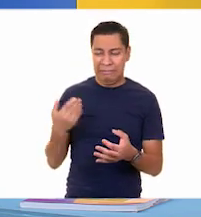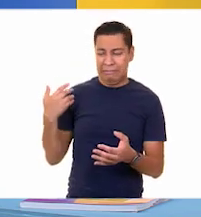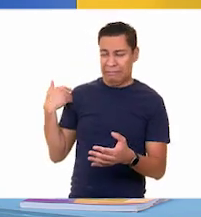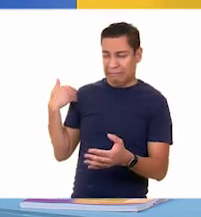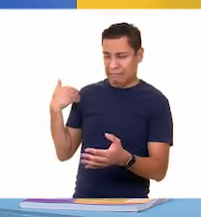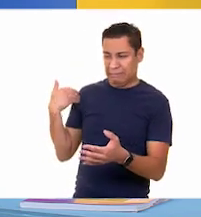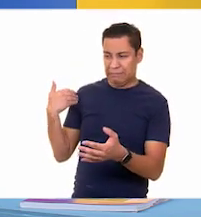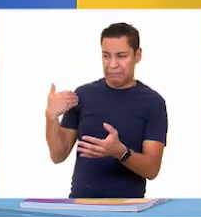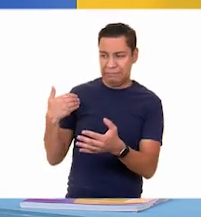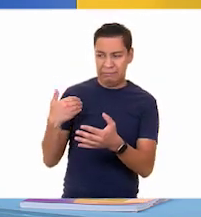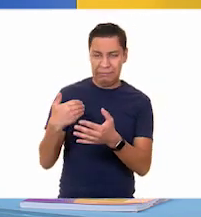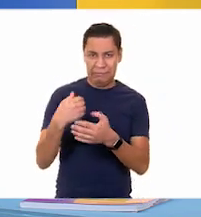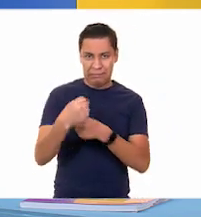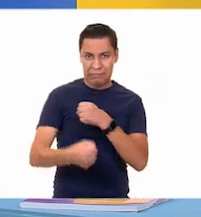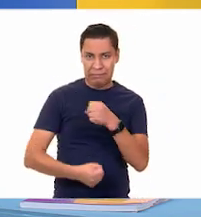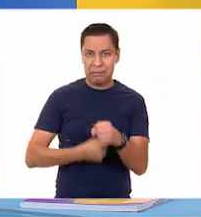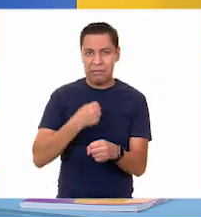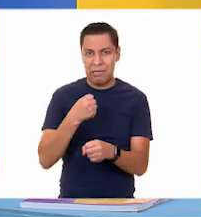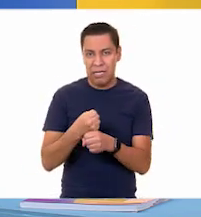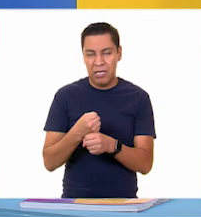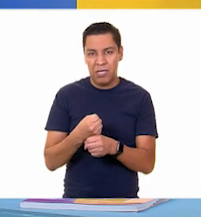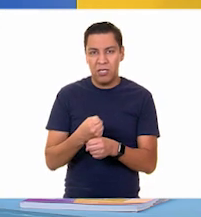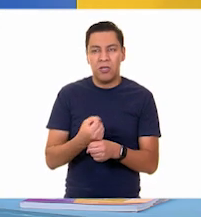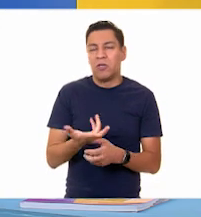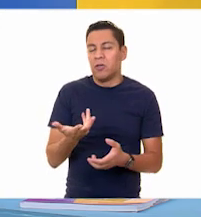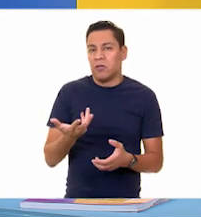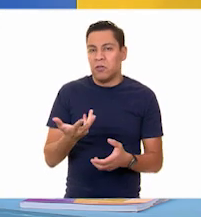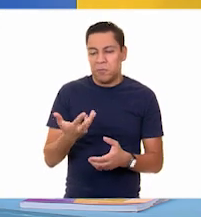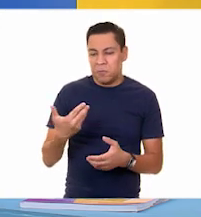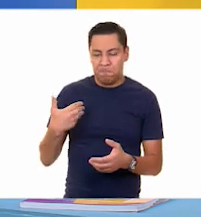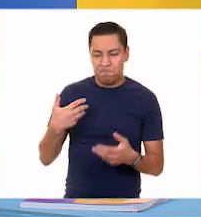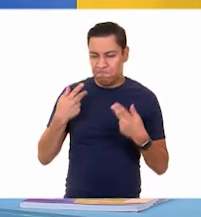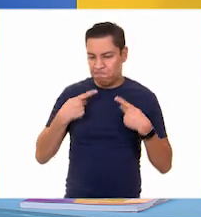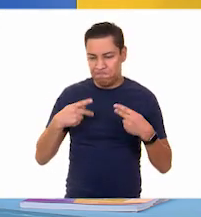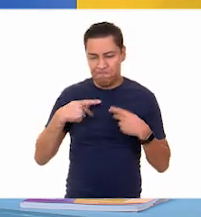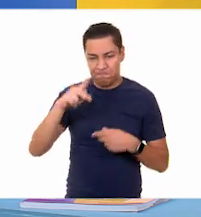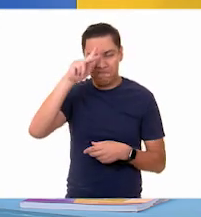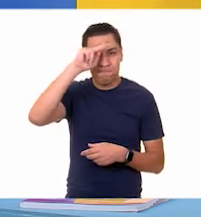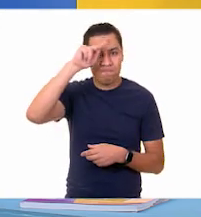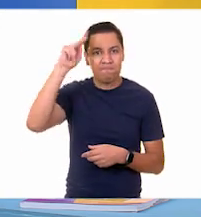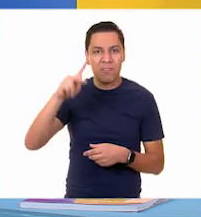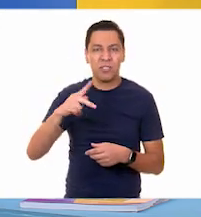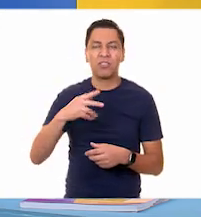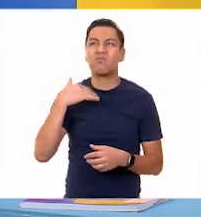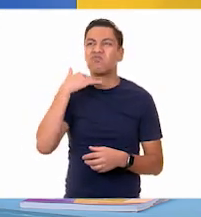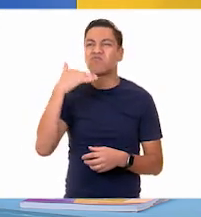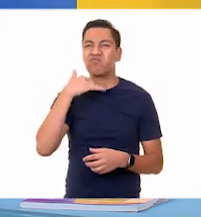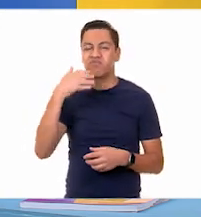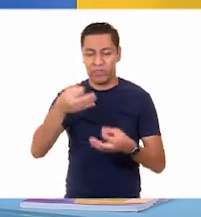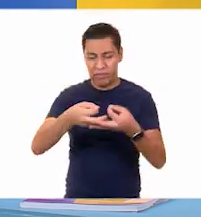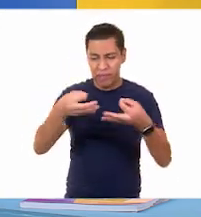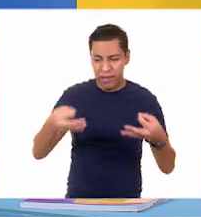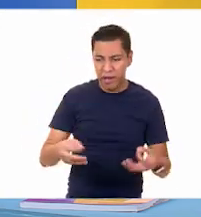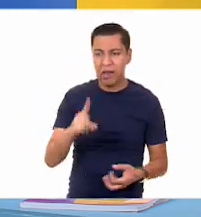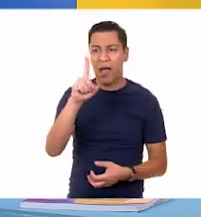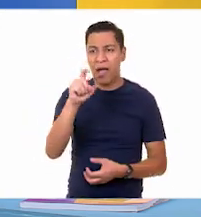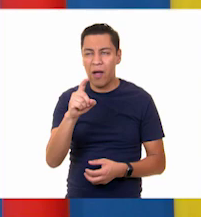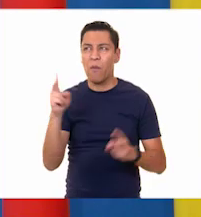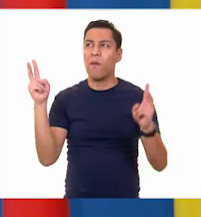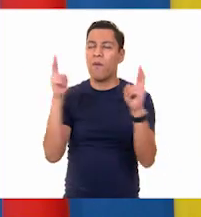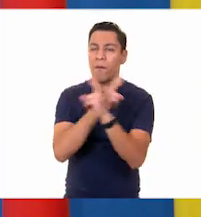décadas. La generación de residuos sólidos, líquidos y gaseosos, así como la contaminación del suelo, el agua y el